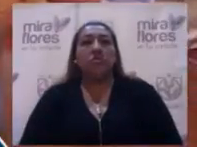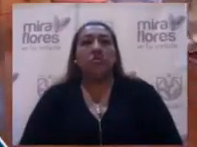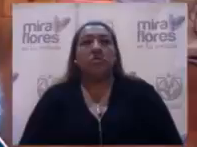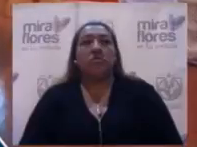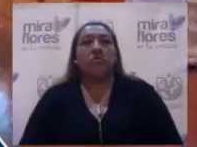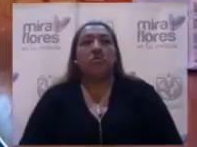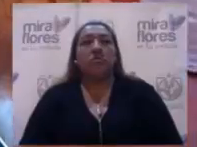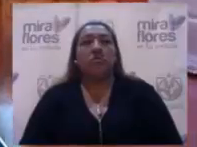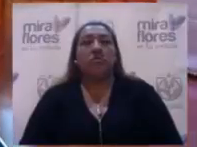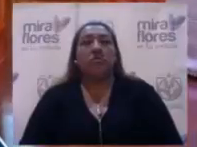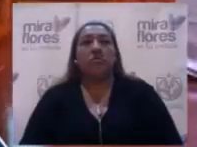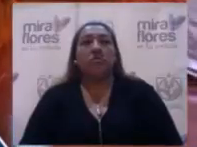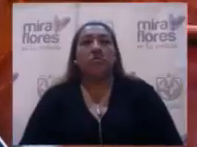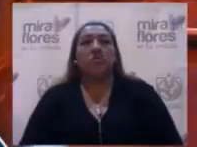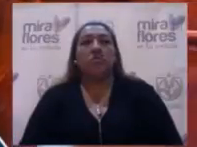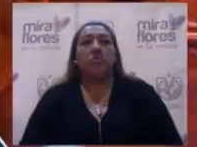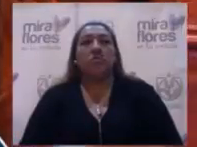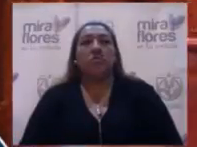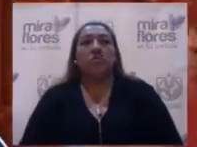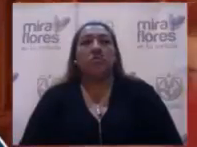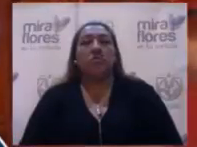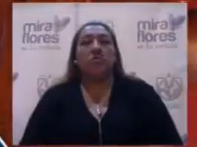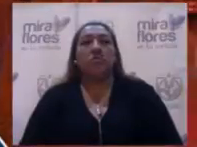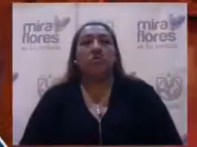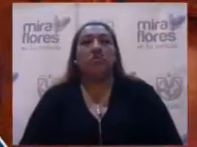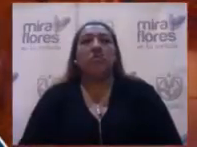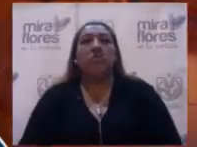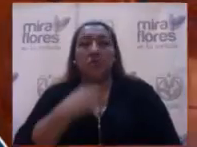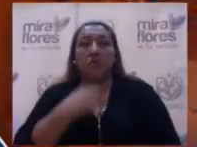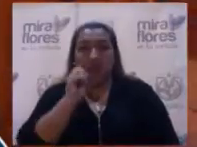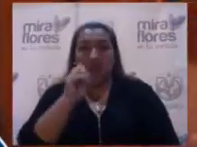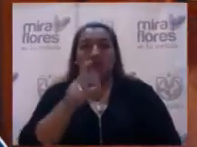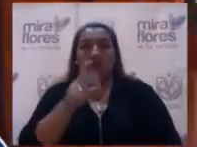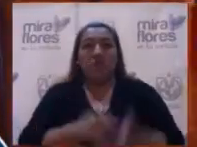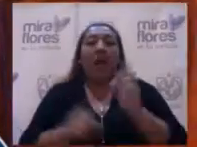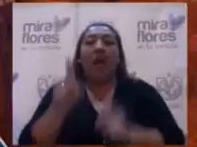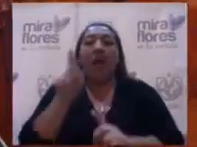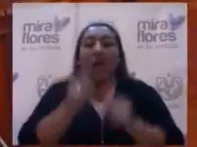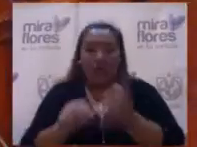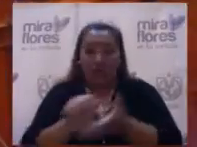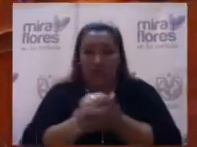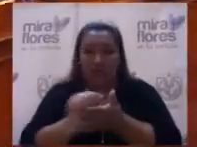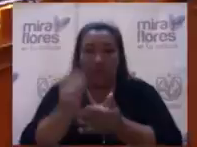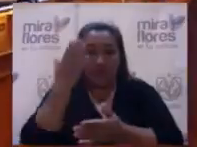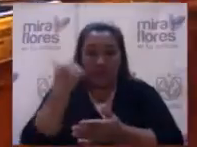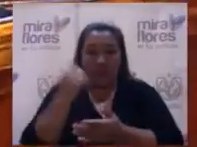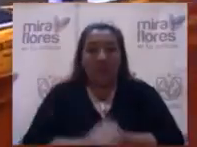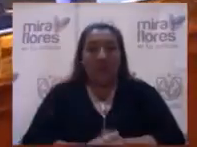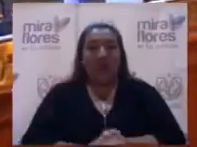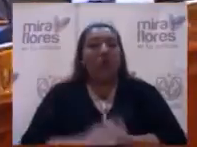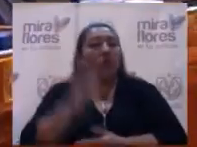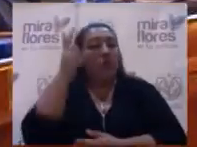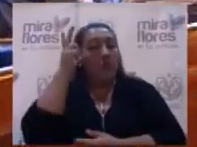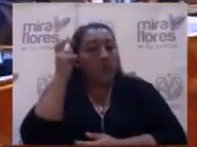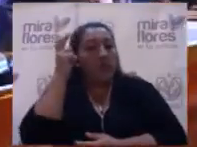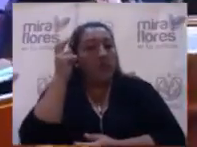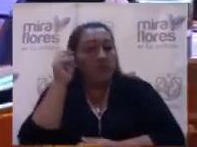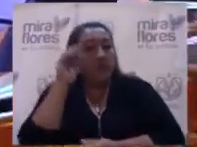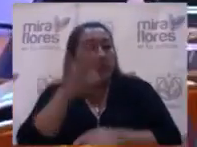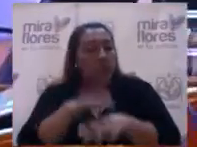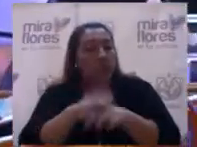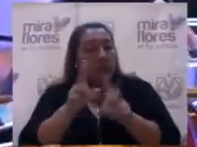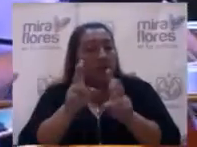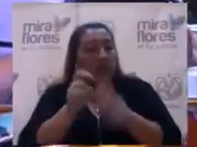Gracias, señor alcalde. Yo quería intervenir para mencionar que hasta hace unos meses hemos venido escuchando y leído en diversos medios de